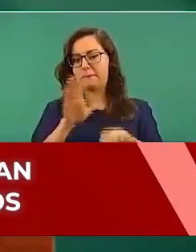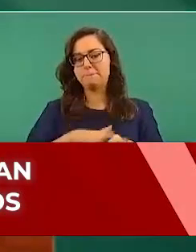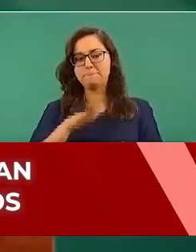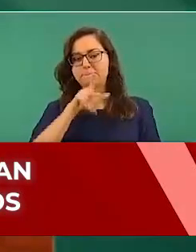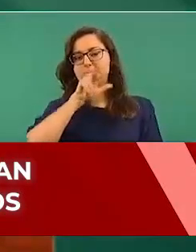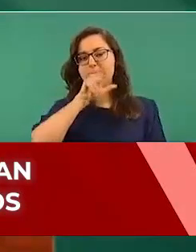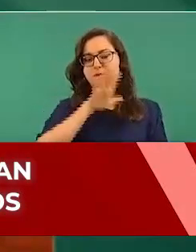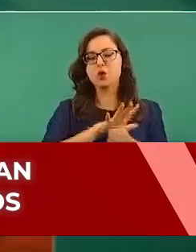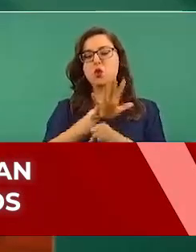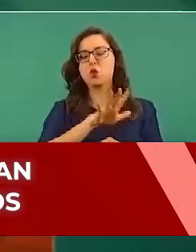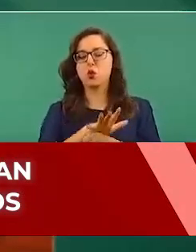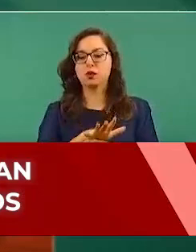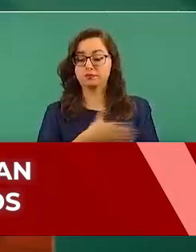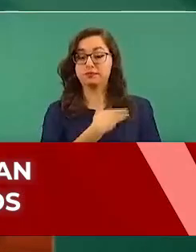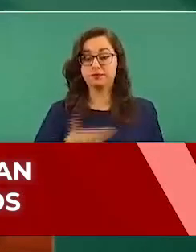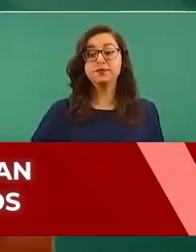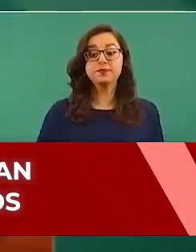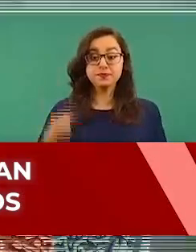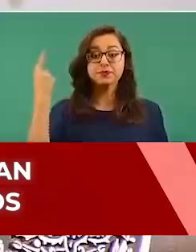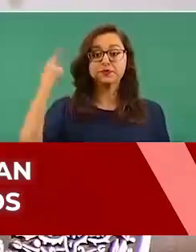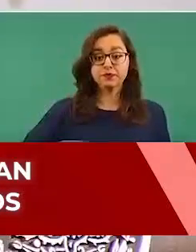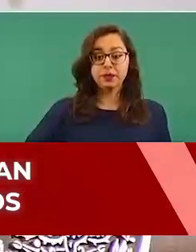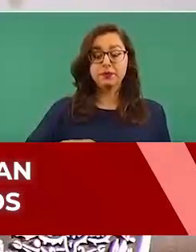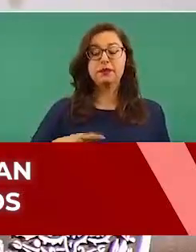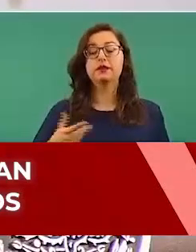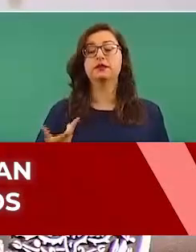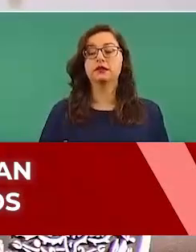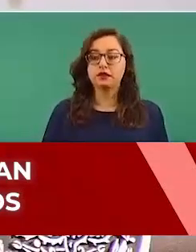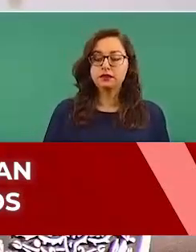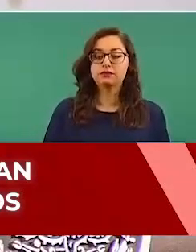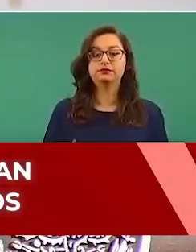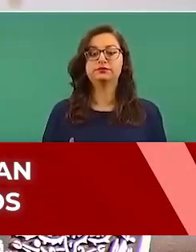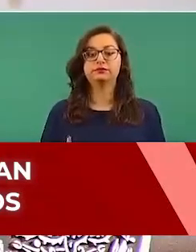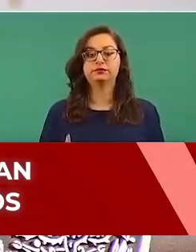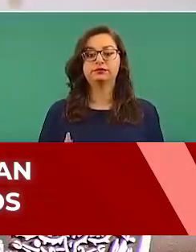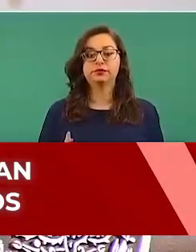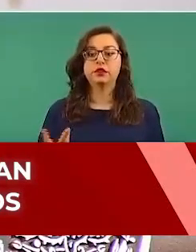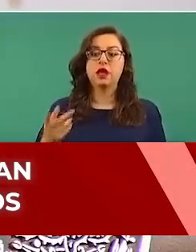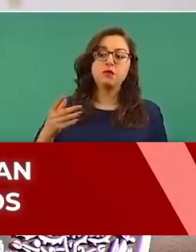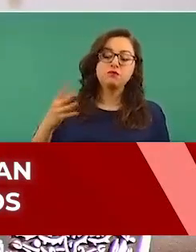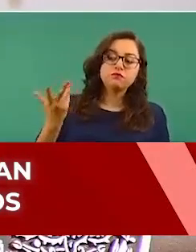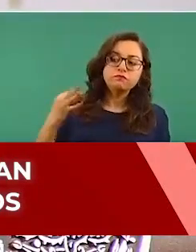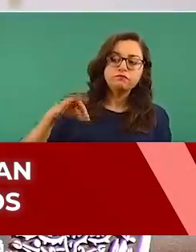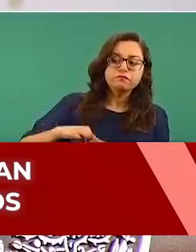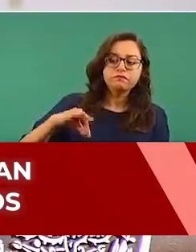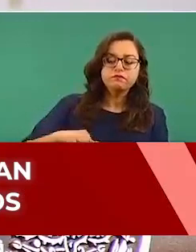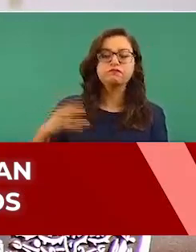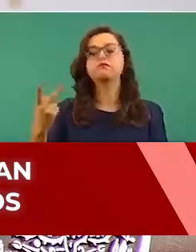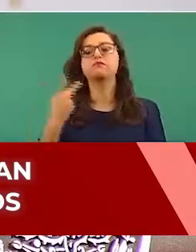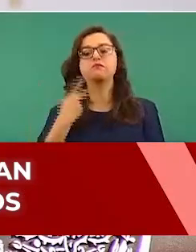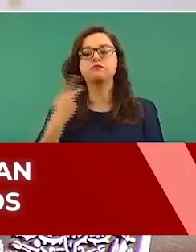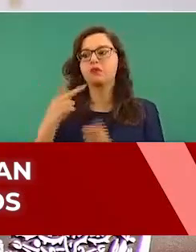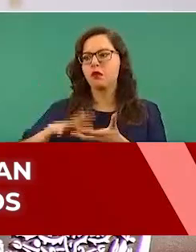instruido por el señor presidente de México respecto de prevenir, sancionar la violencia política